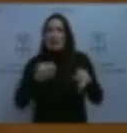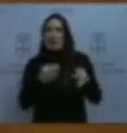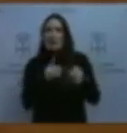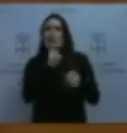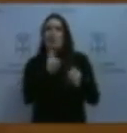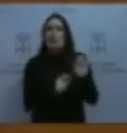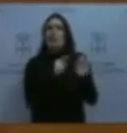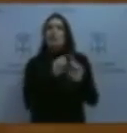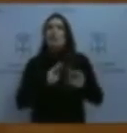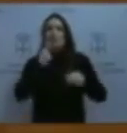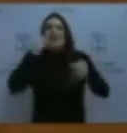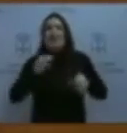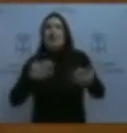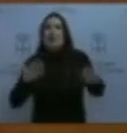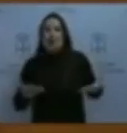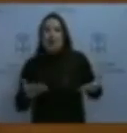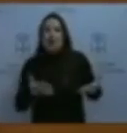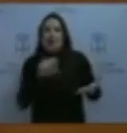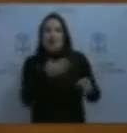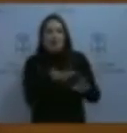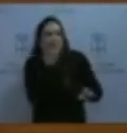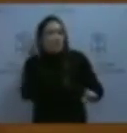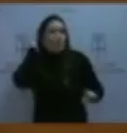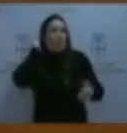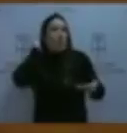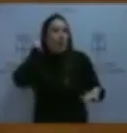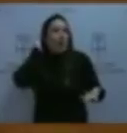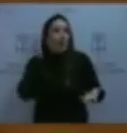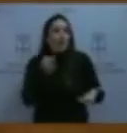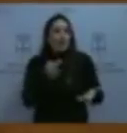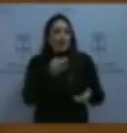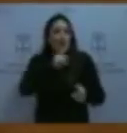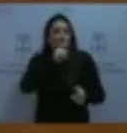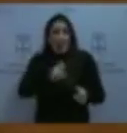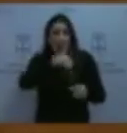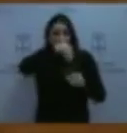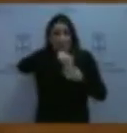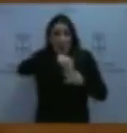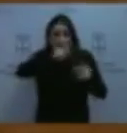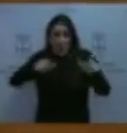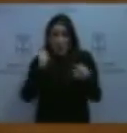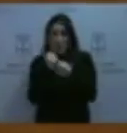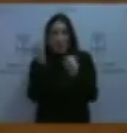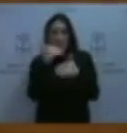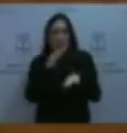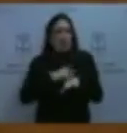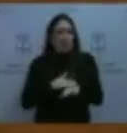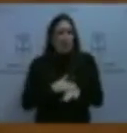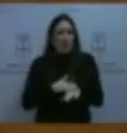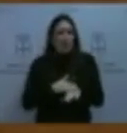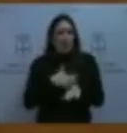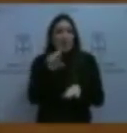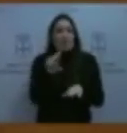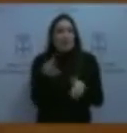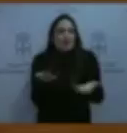fundación, quién está detrás de Tunnel Safety Testing, por qué la fundación no tiene personal. Si la Fundación no tiene personal y el trabajo lo acepta en el safety